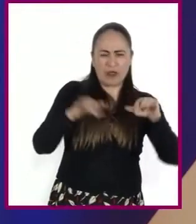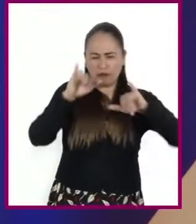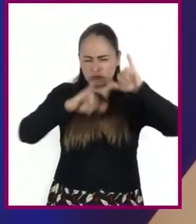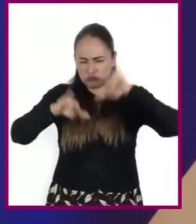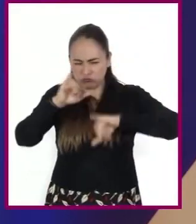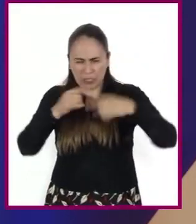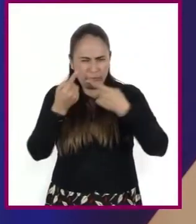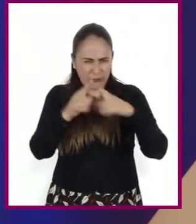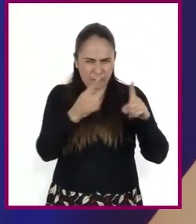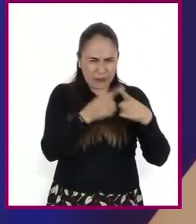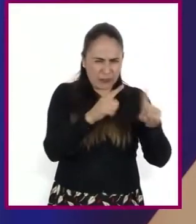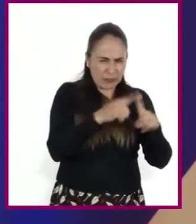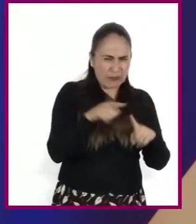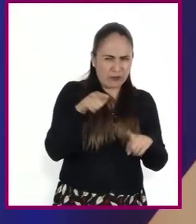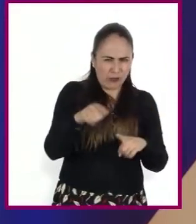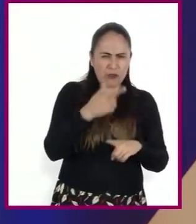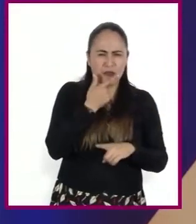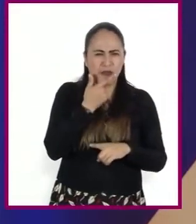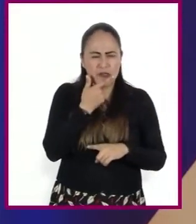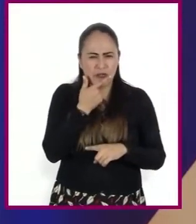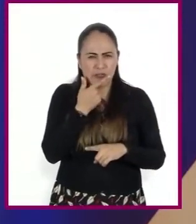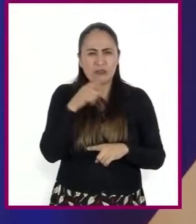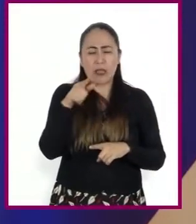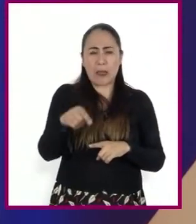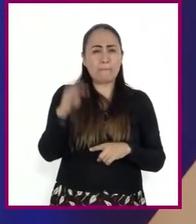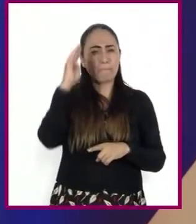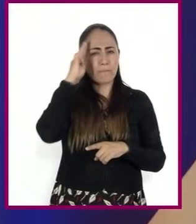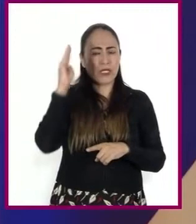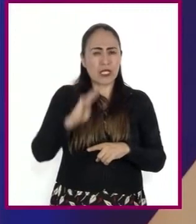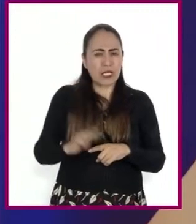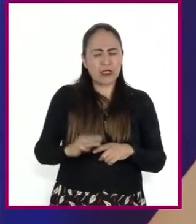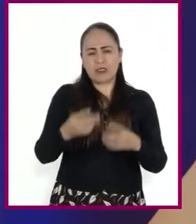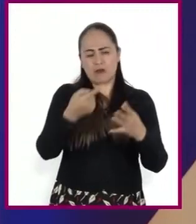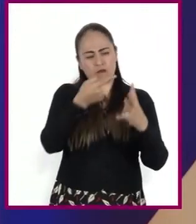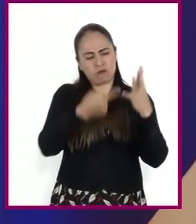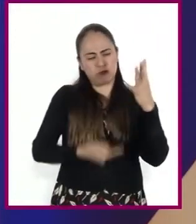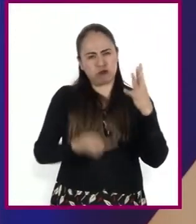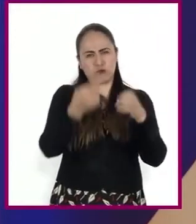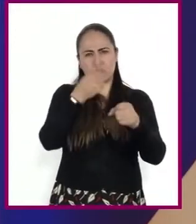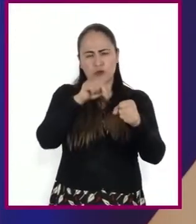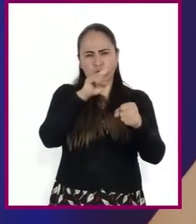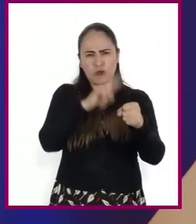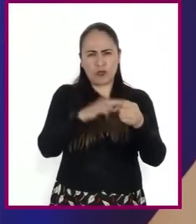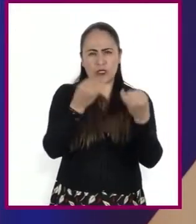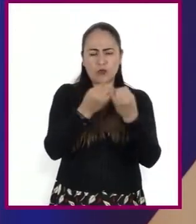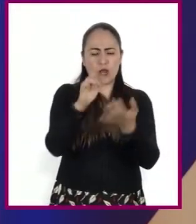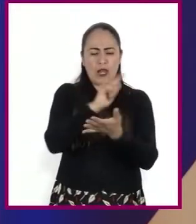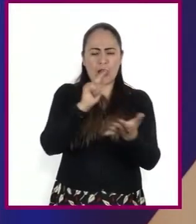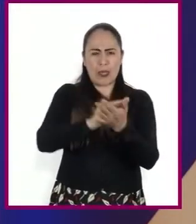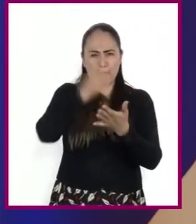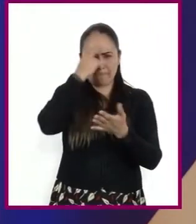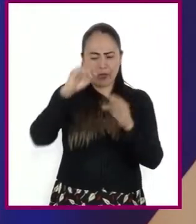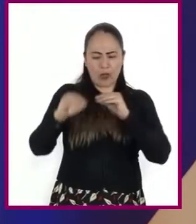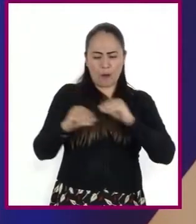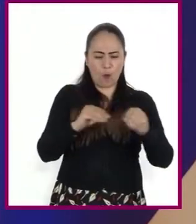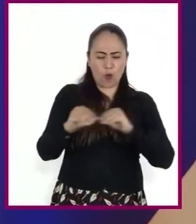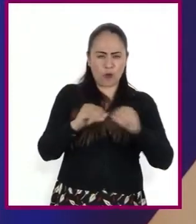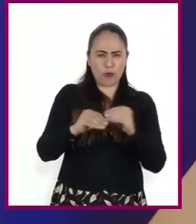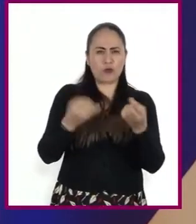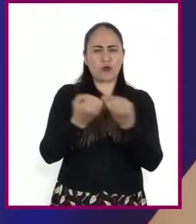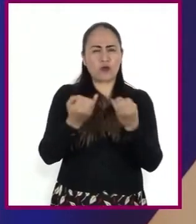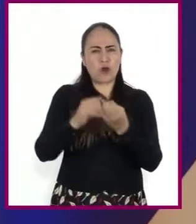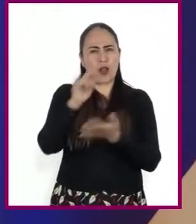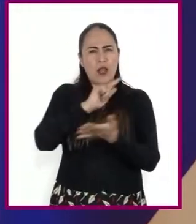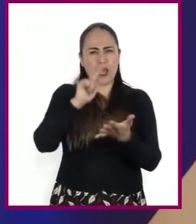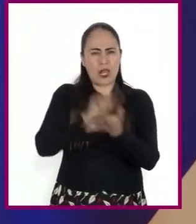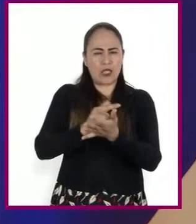su aportación a la mecánica clásica y por proponer las leyes del movimiento, también conocidas como las leyes de